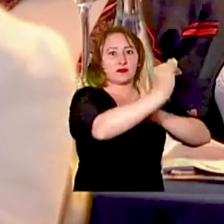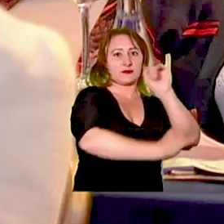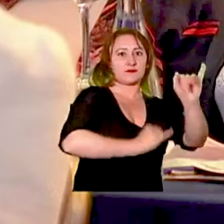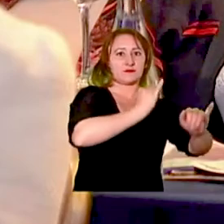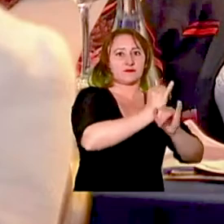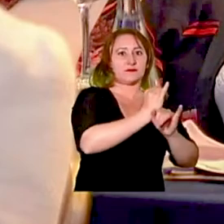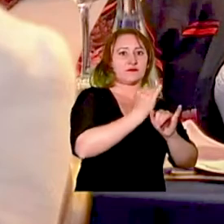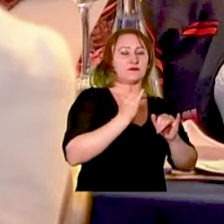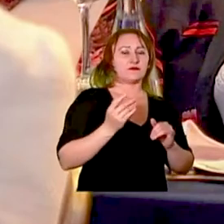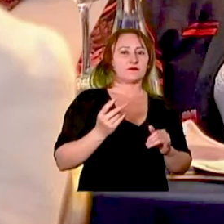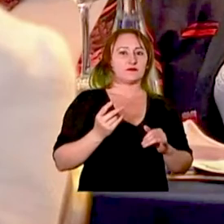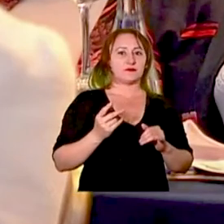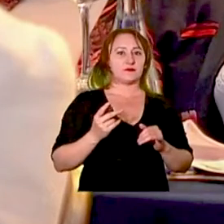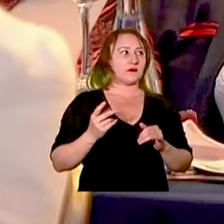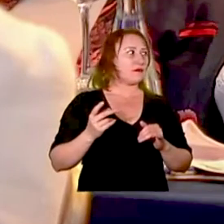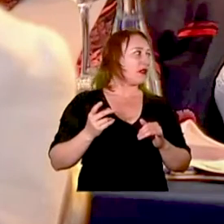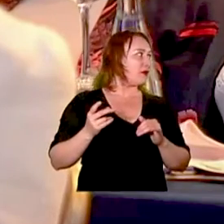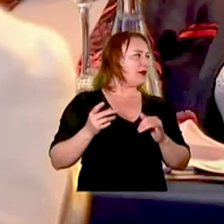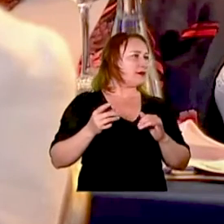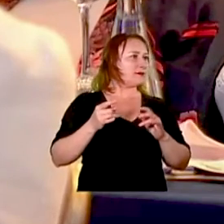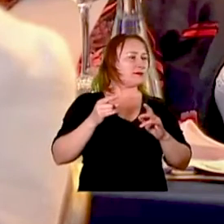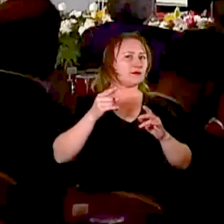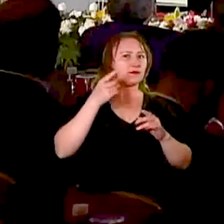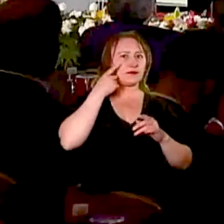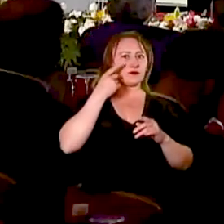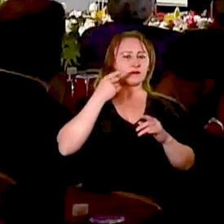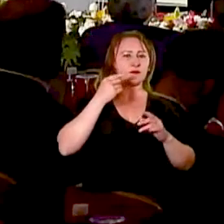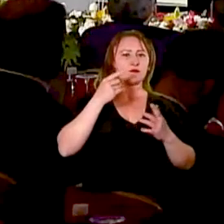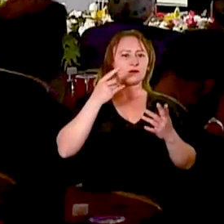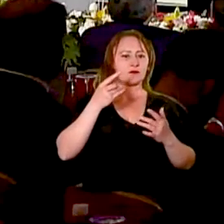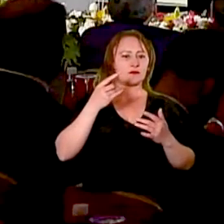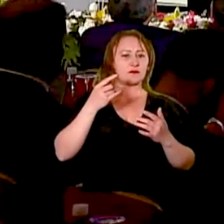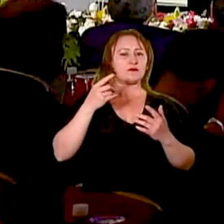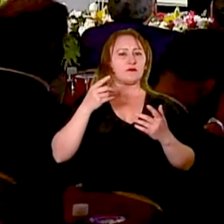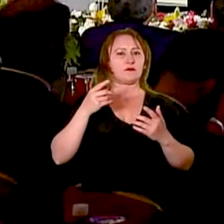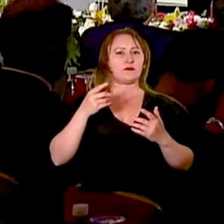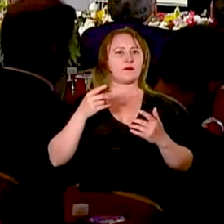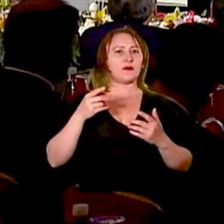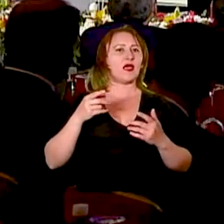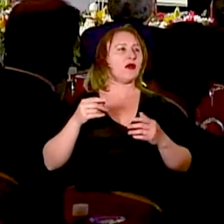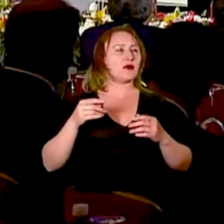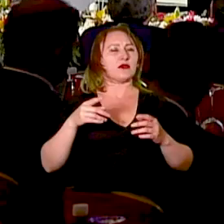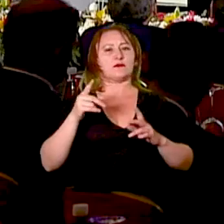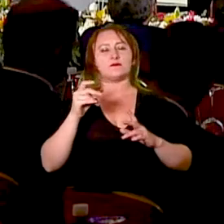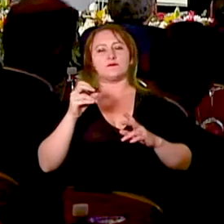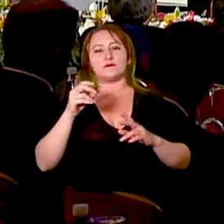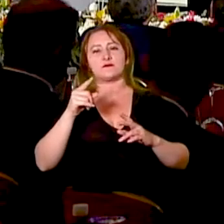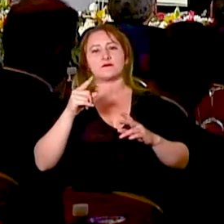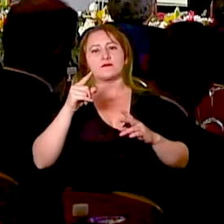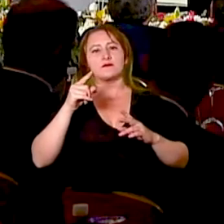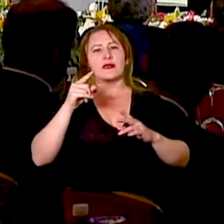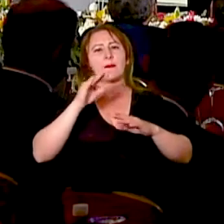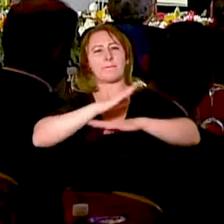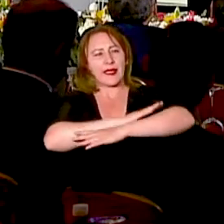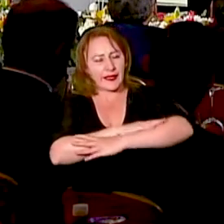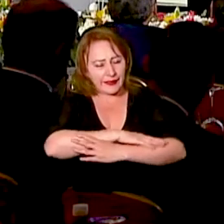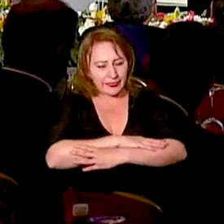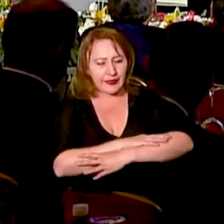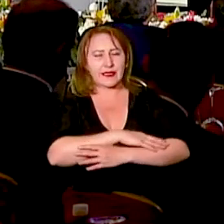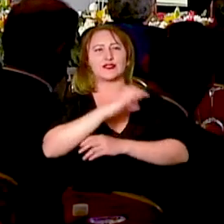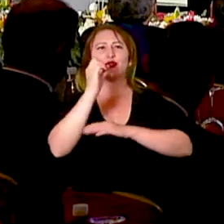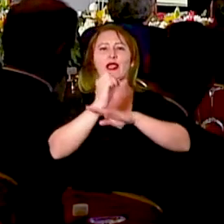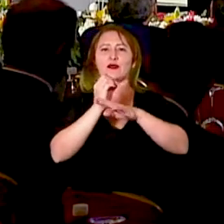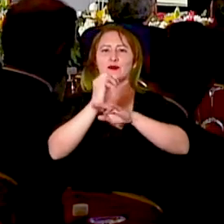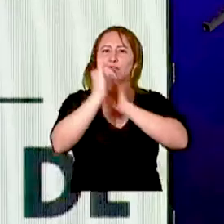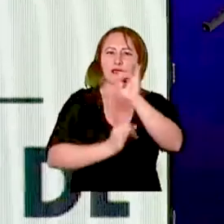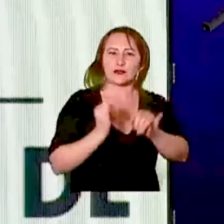internacional ha sido fundamental y no tengo más que agradecimientos a todas las ONGs, los organismos internacionales, las embajadas, hemos trabajado